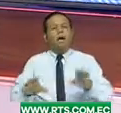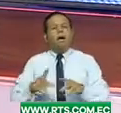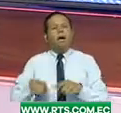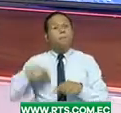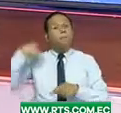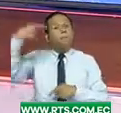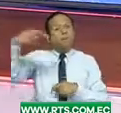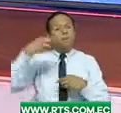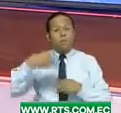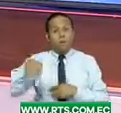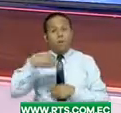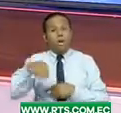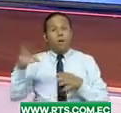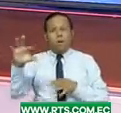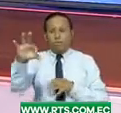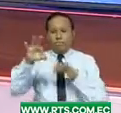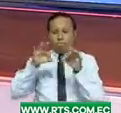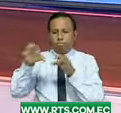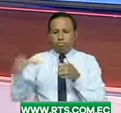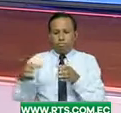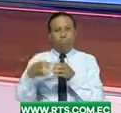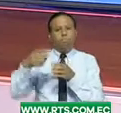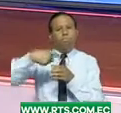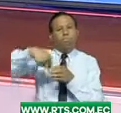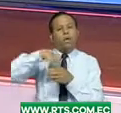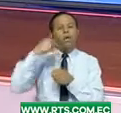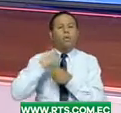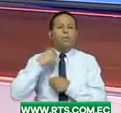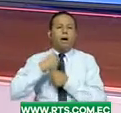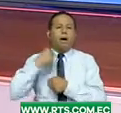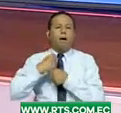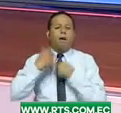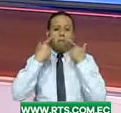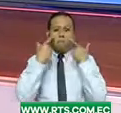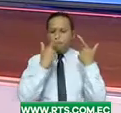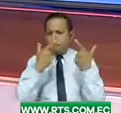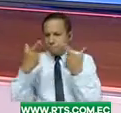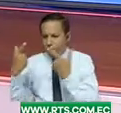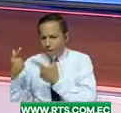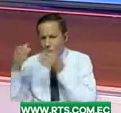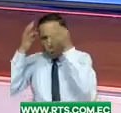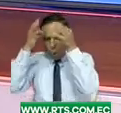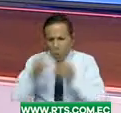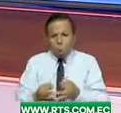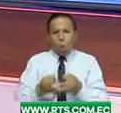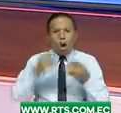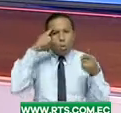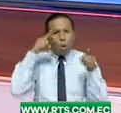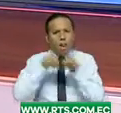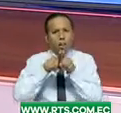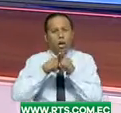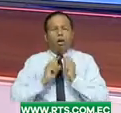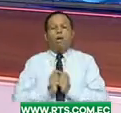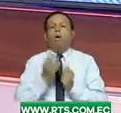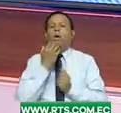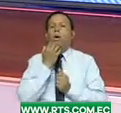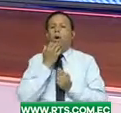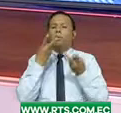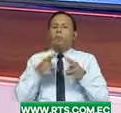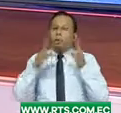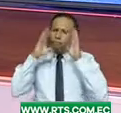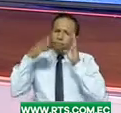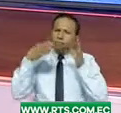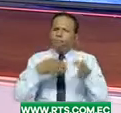una comisión que trabajará en el seguimiento de cada uno de los puntos. De manera parcial, en el tema de focalización de subsidios